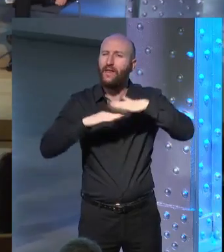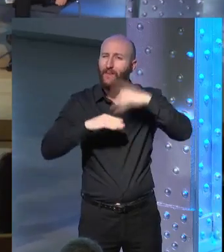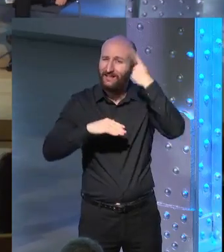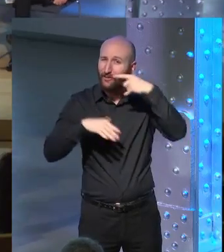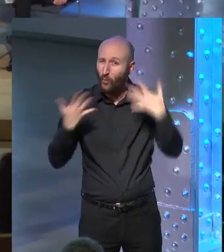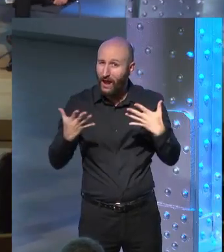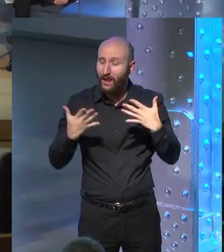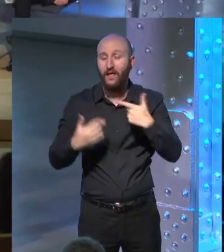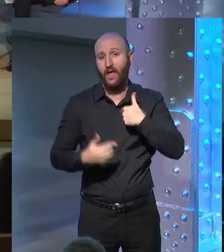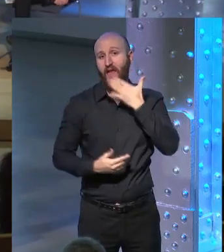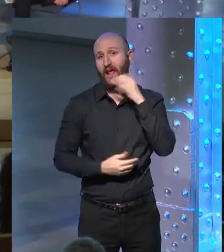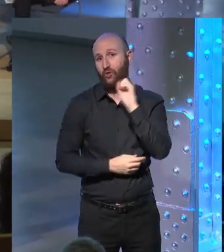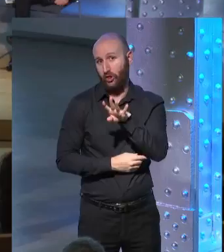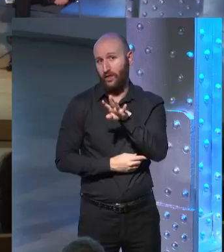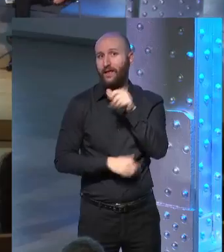14 años.